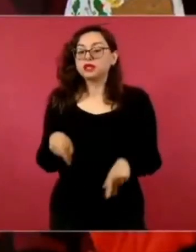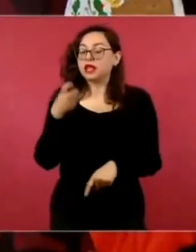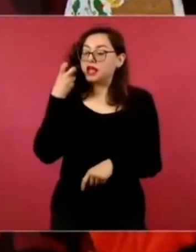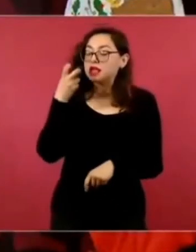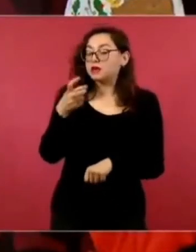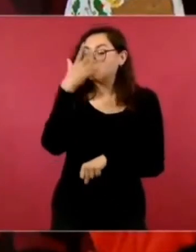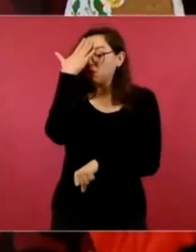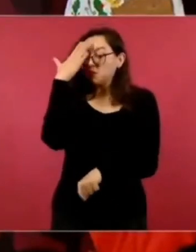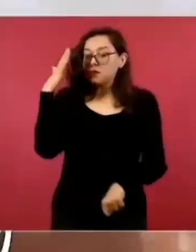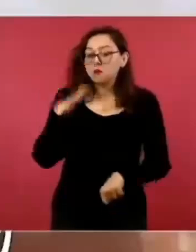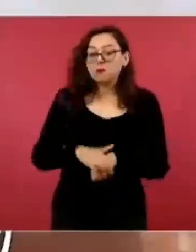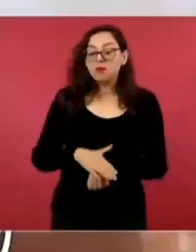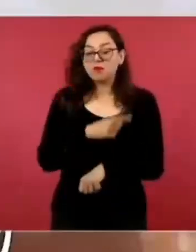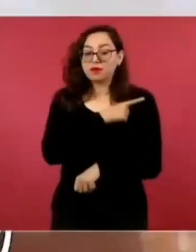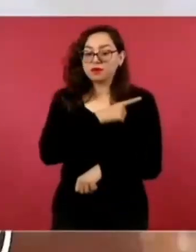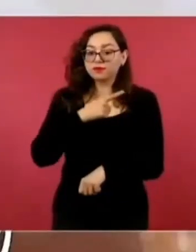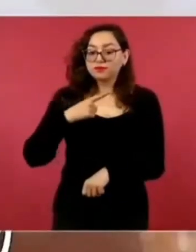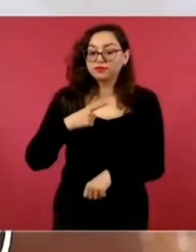no se sabía.